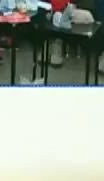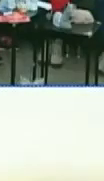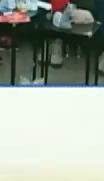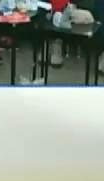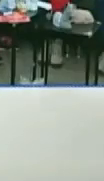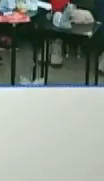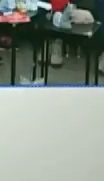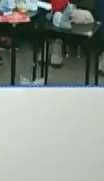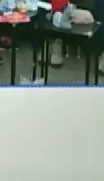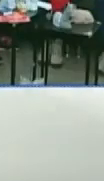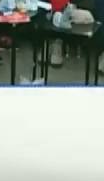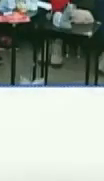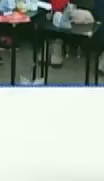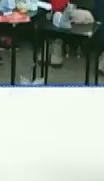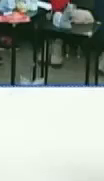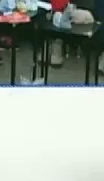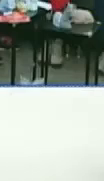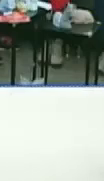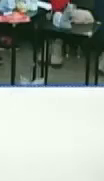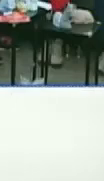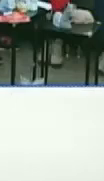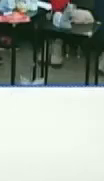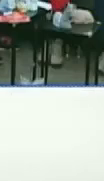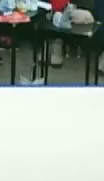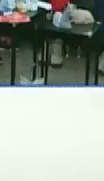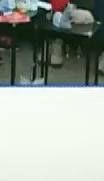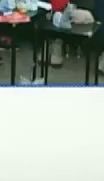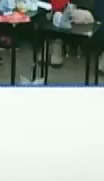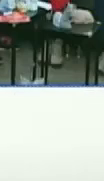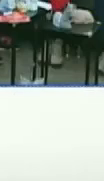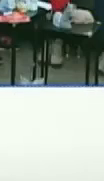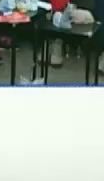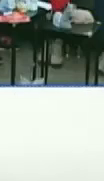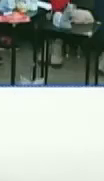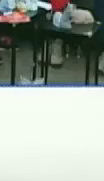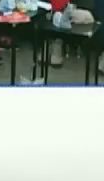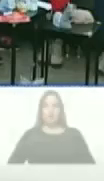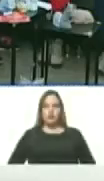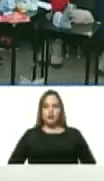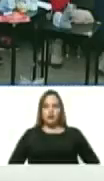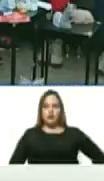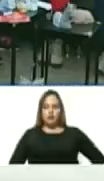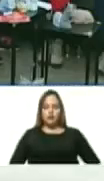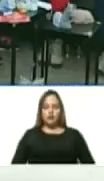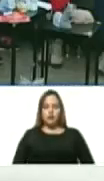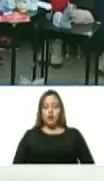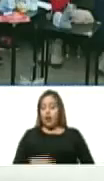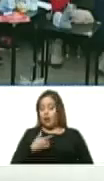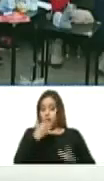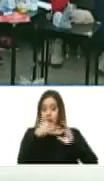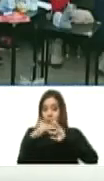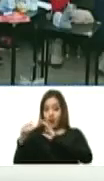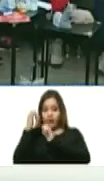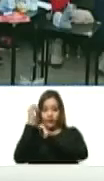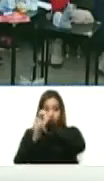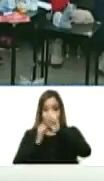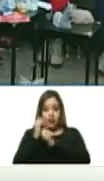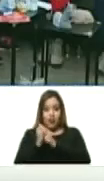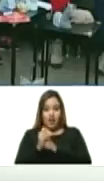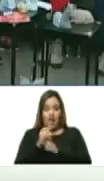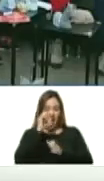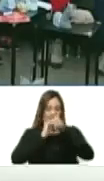Y bueno, la limpieza se ha dificultado y cada vez que llueve baja el agua y a mí me mandan los videos. El agua